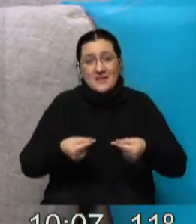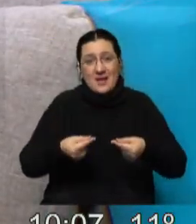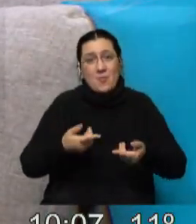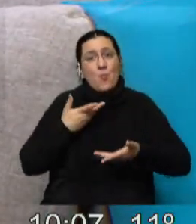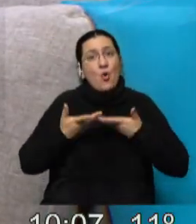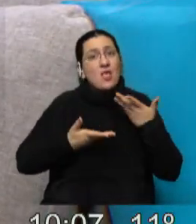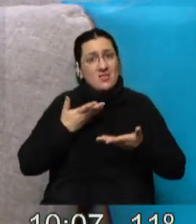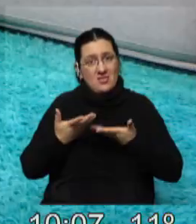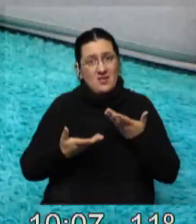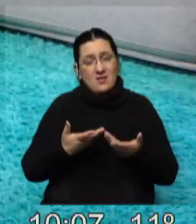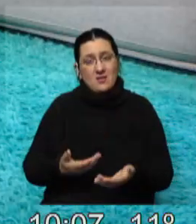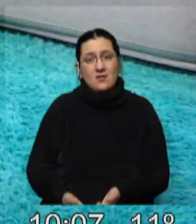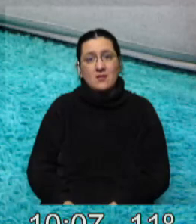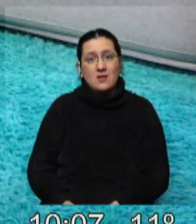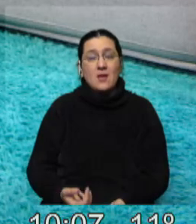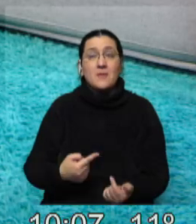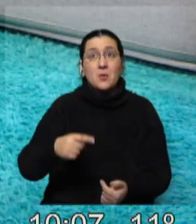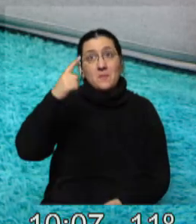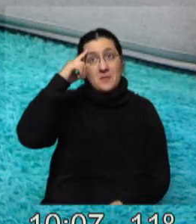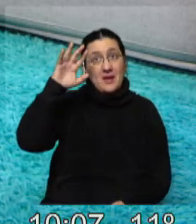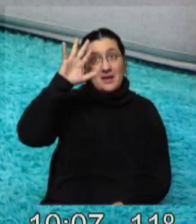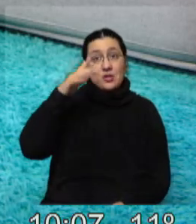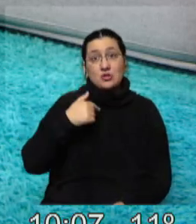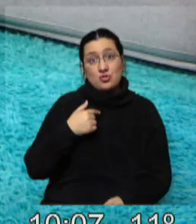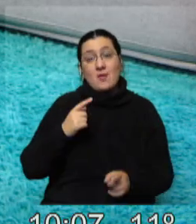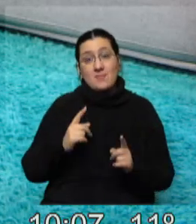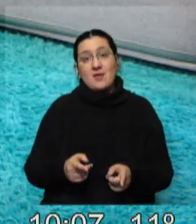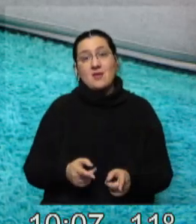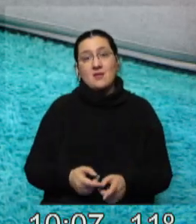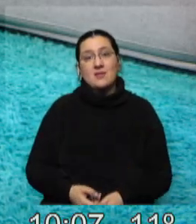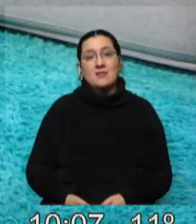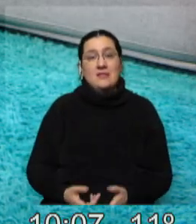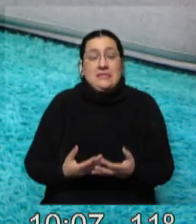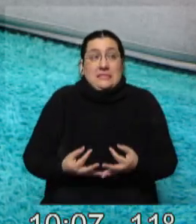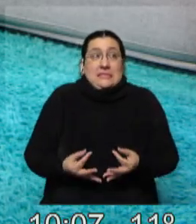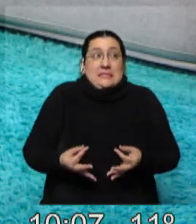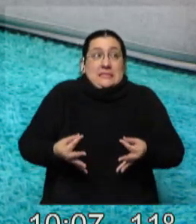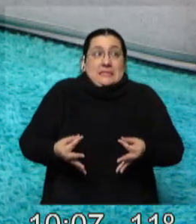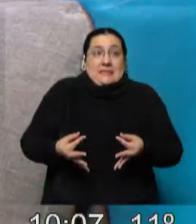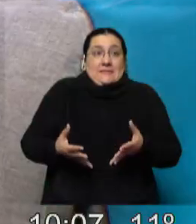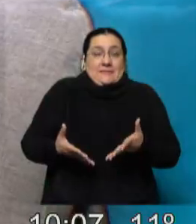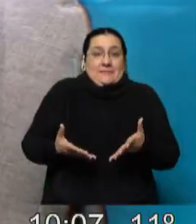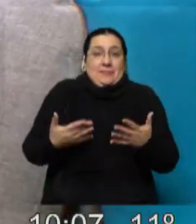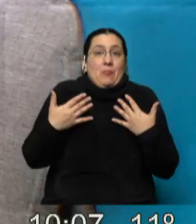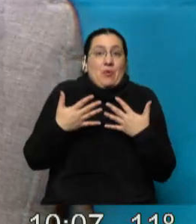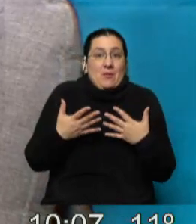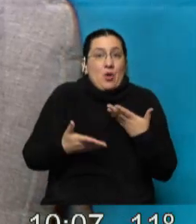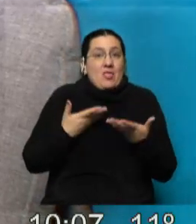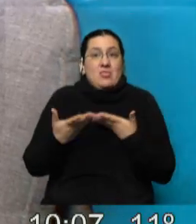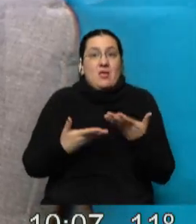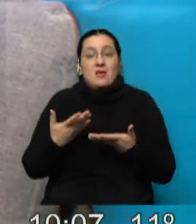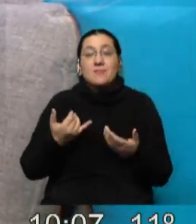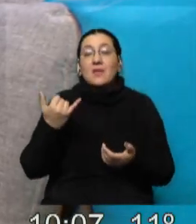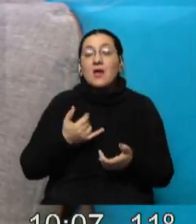Esto da como... Pero yo me imagino también. Que también. Sí, da como hay una cosita que puede jorobar. Hay